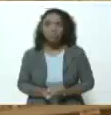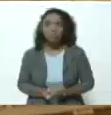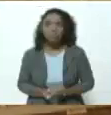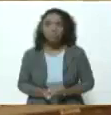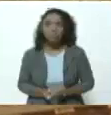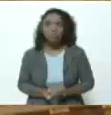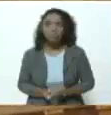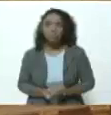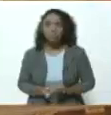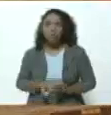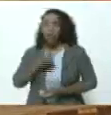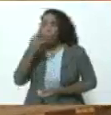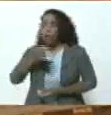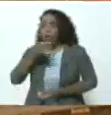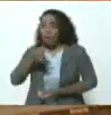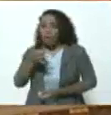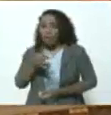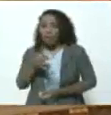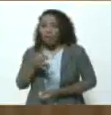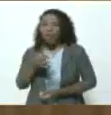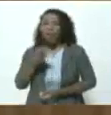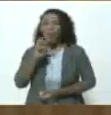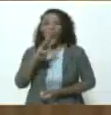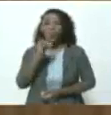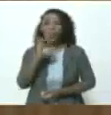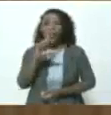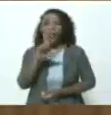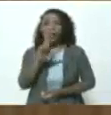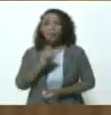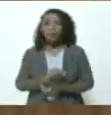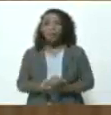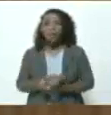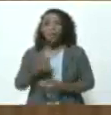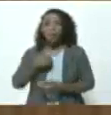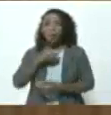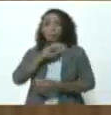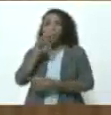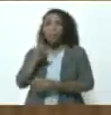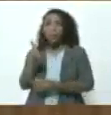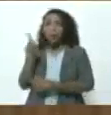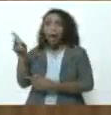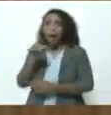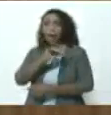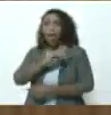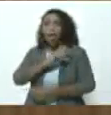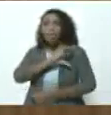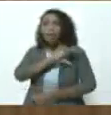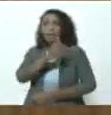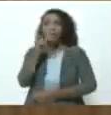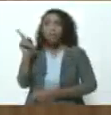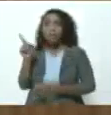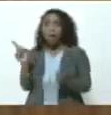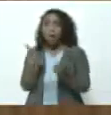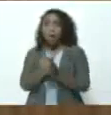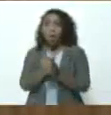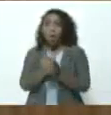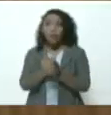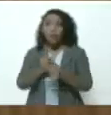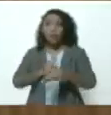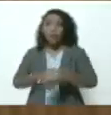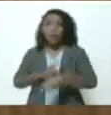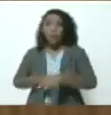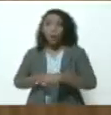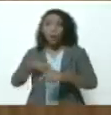Buenas tardes. Will Narváez, Te ves. Quisiera hacerle una pregunta también al director de esta miniserie, o serie, como ya